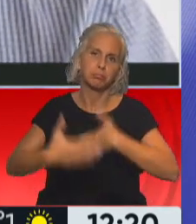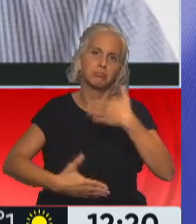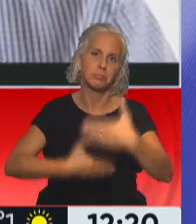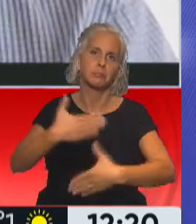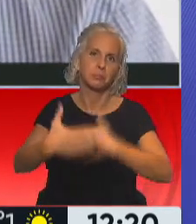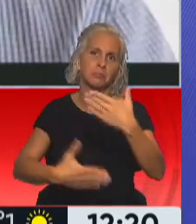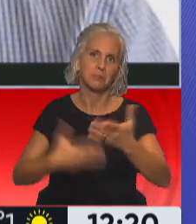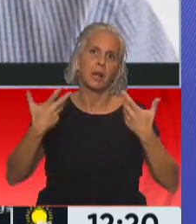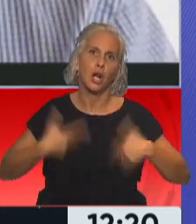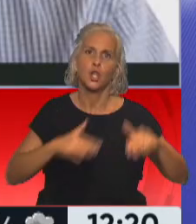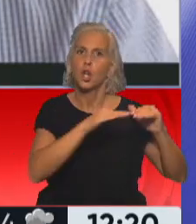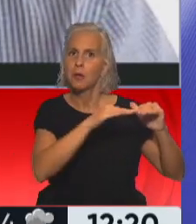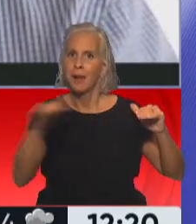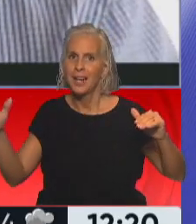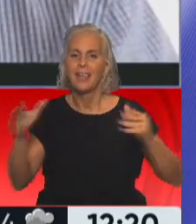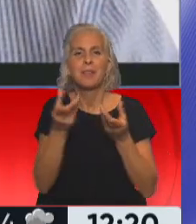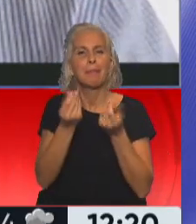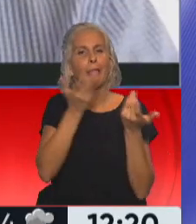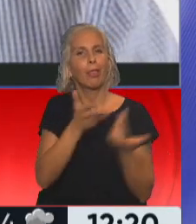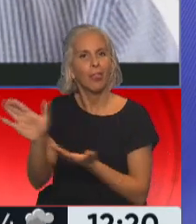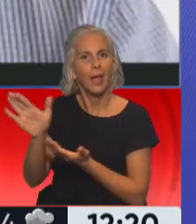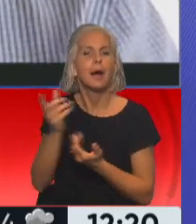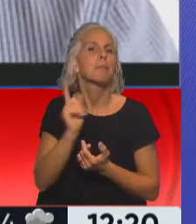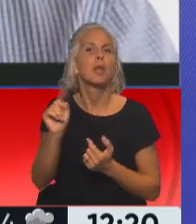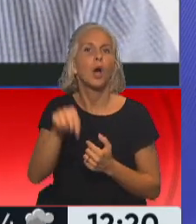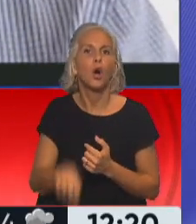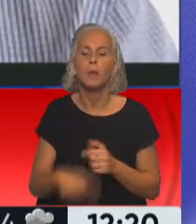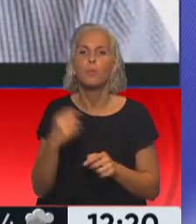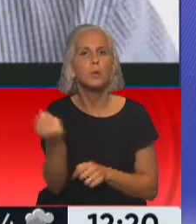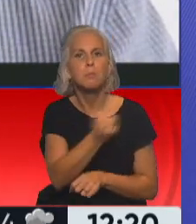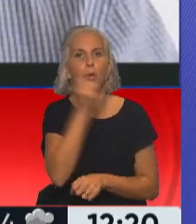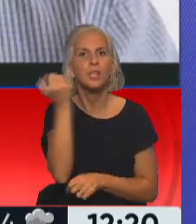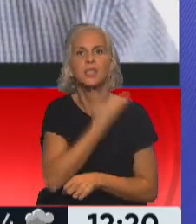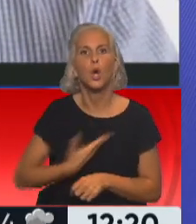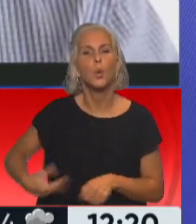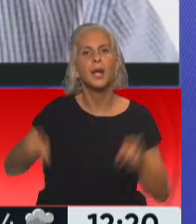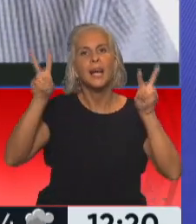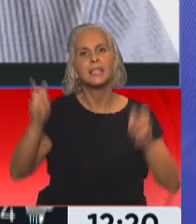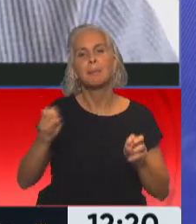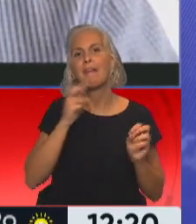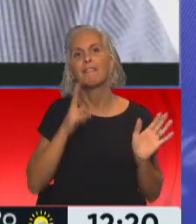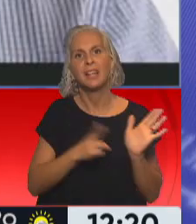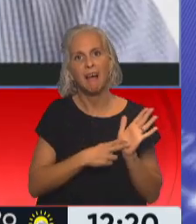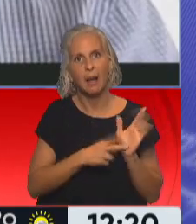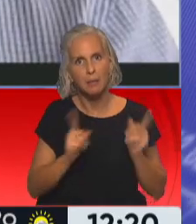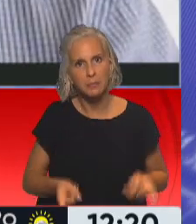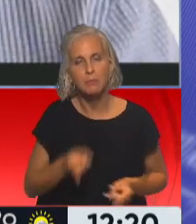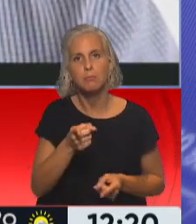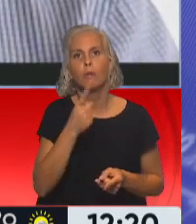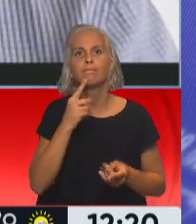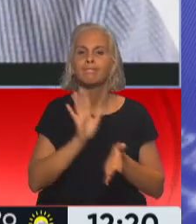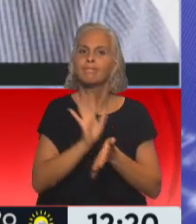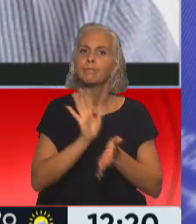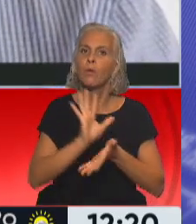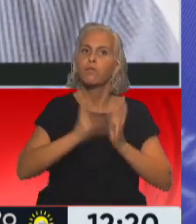para dejar atrás esa práctica. Creo que es muy importante lo que ha hecho el gobierno en materia fiscal. El poder haber roto